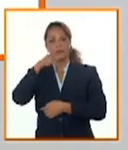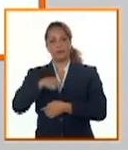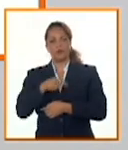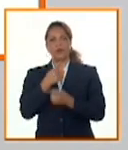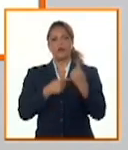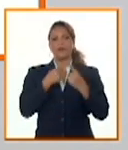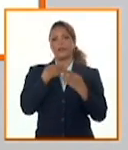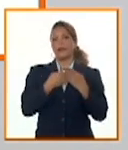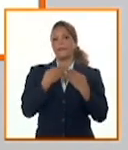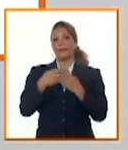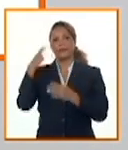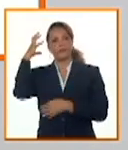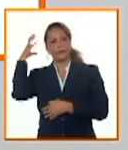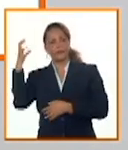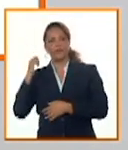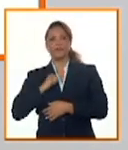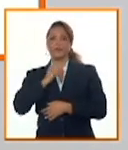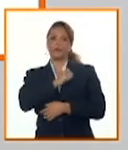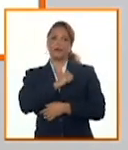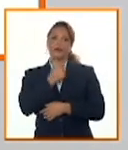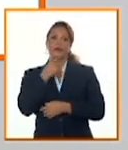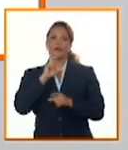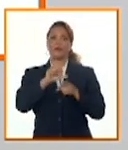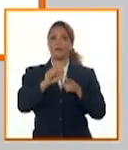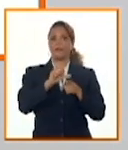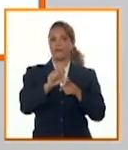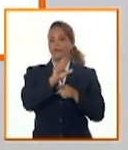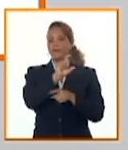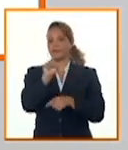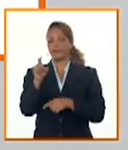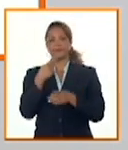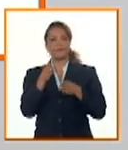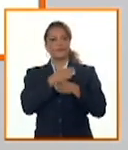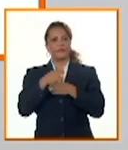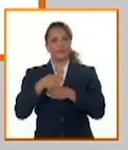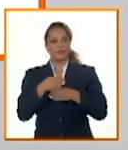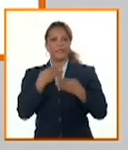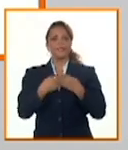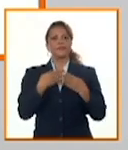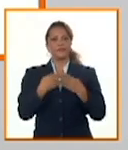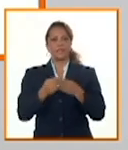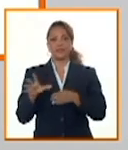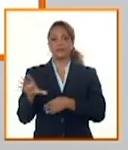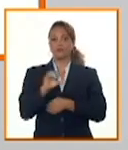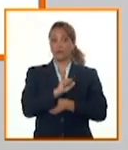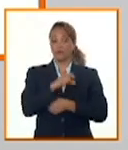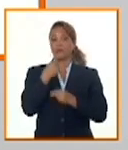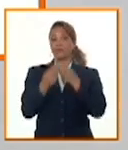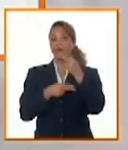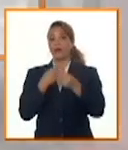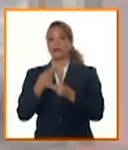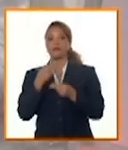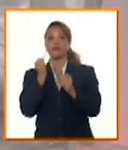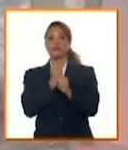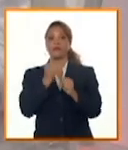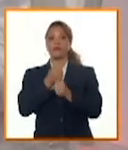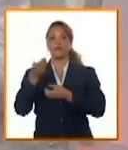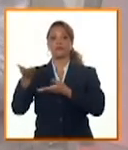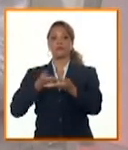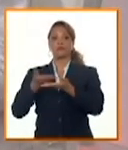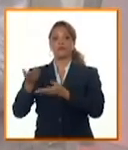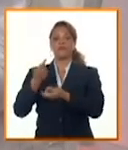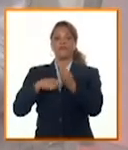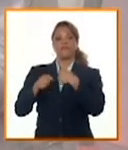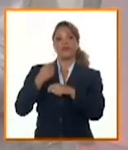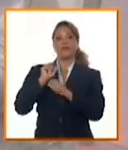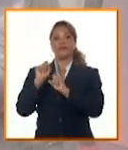empresas estatales como privadas cooperativas todos los actores económicos que En definitiva realizan una actividad comercial de bienes